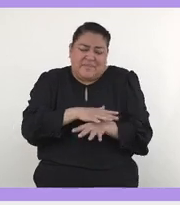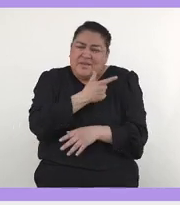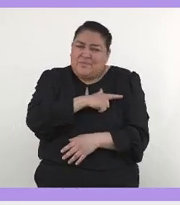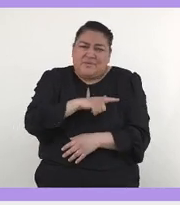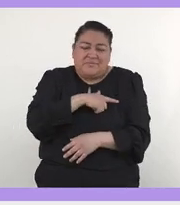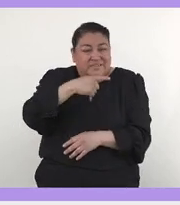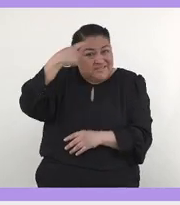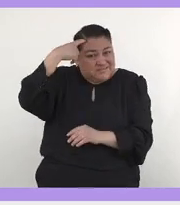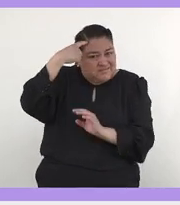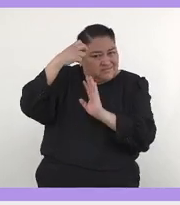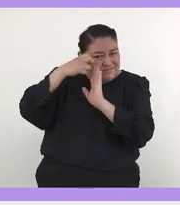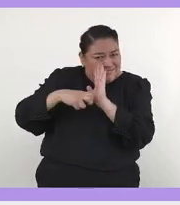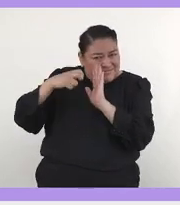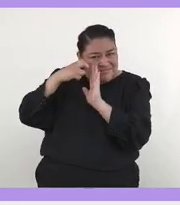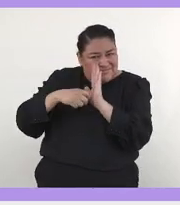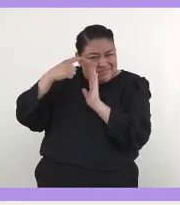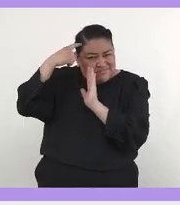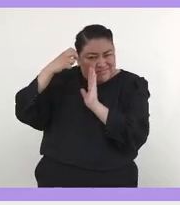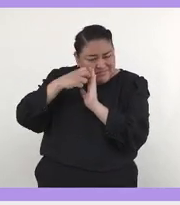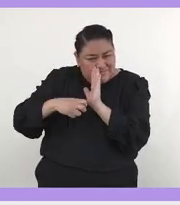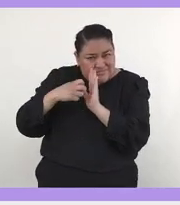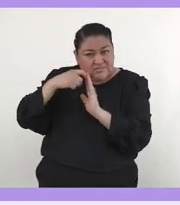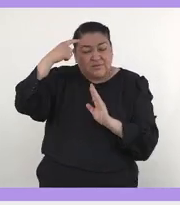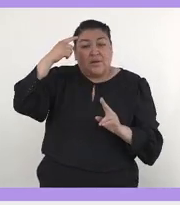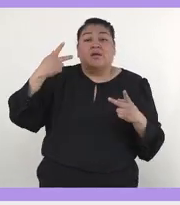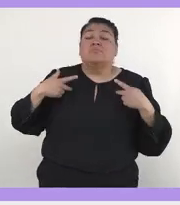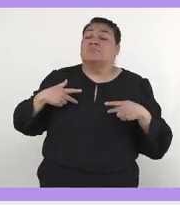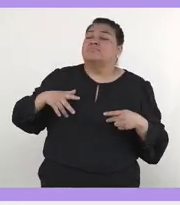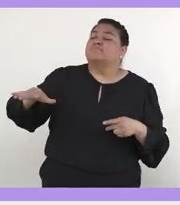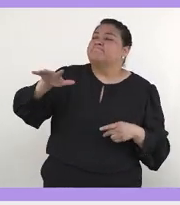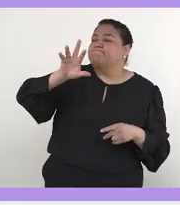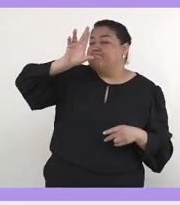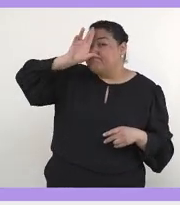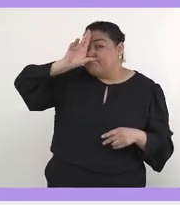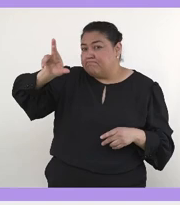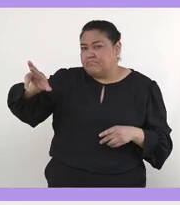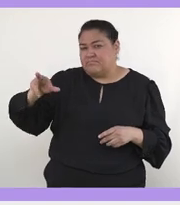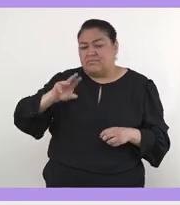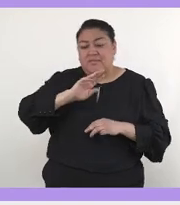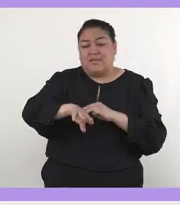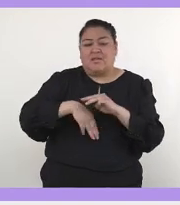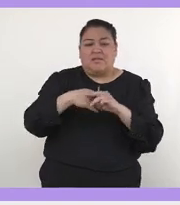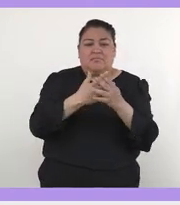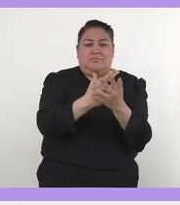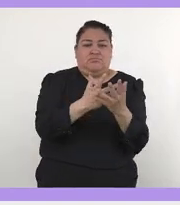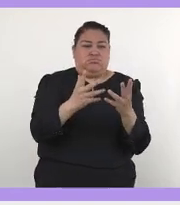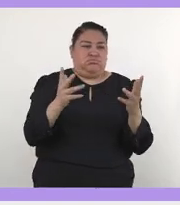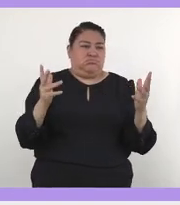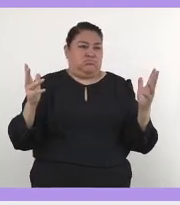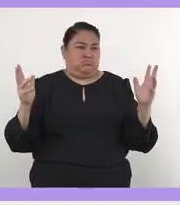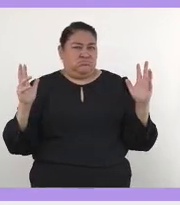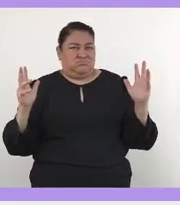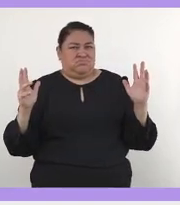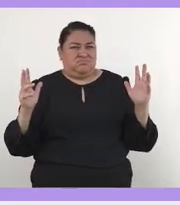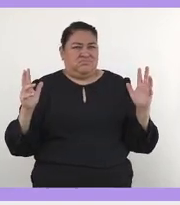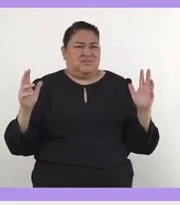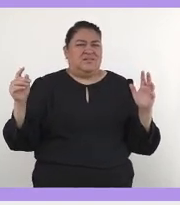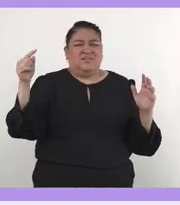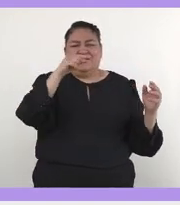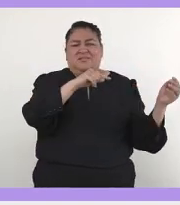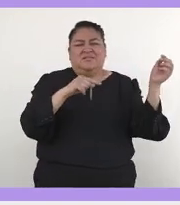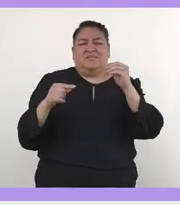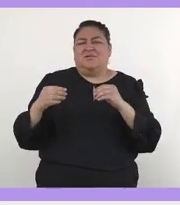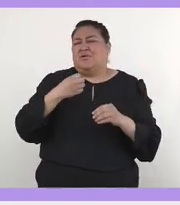en la que pensamos con tal de que respetemos a las otras personas o sea piensen que en este mundo que está como tan mal con todo absolutamente todo en que el odio